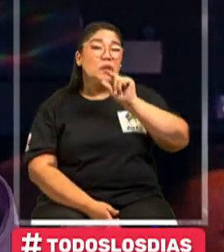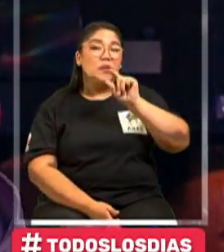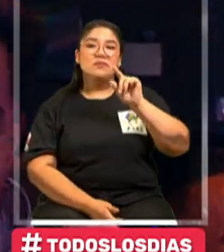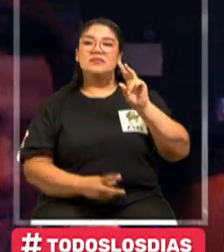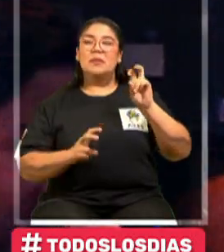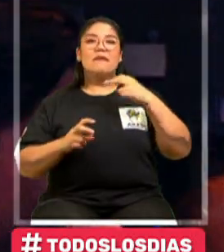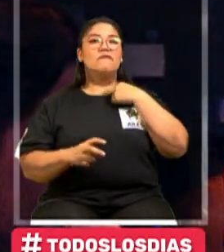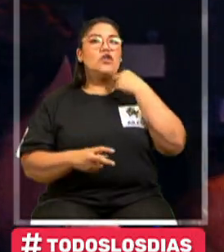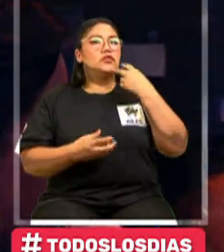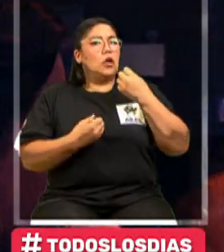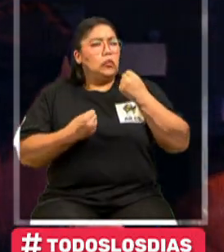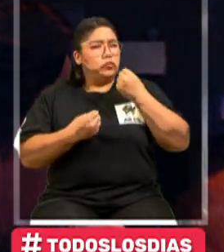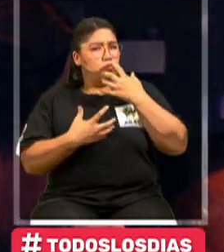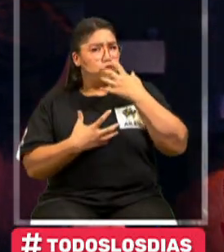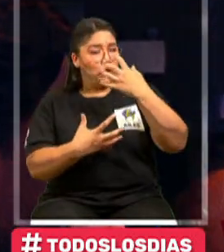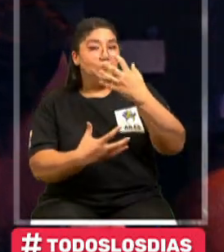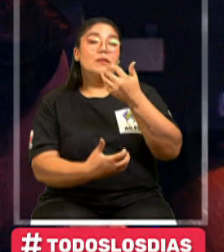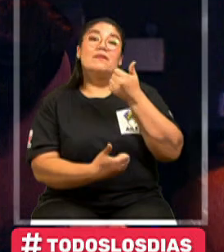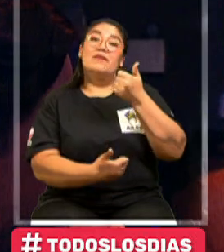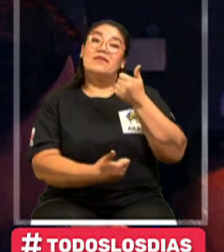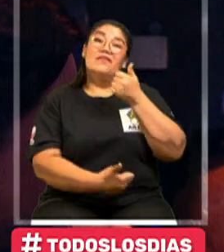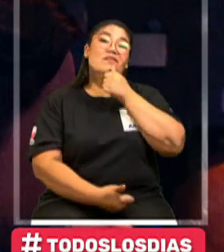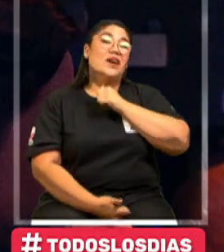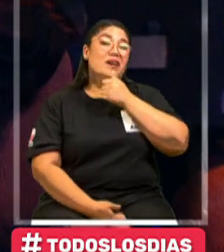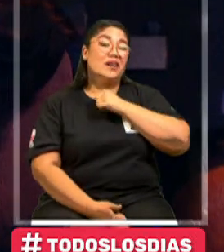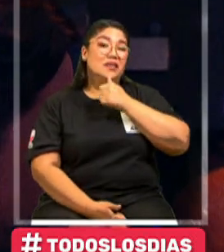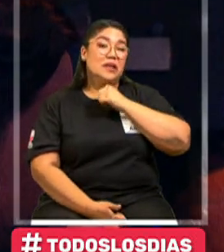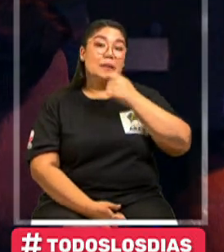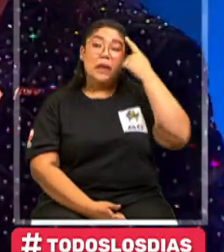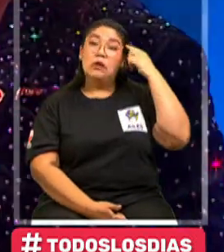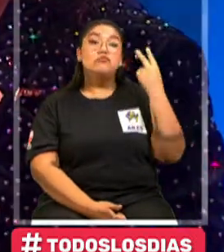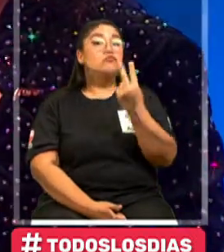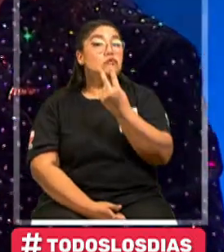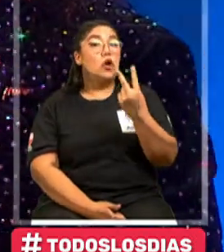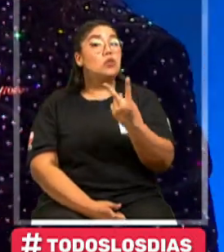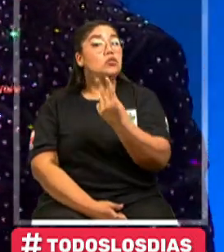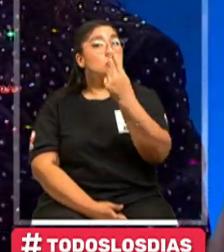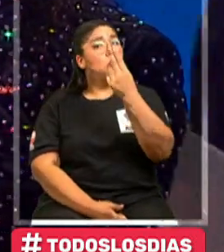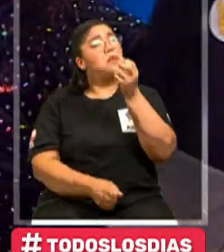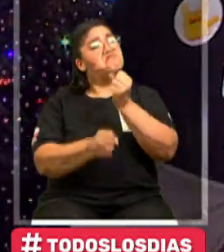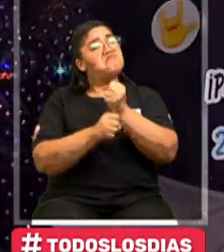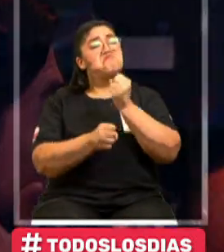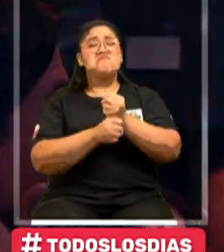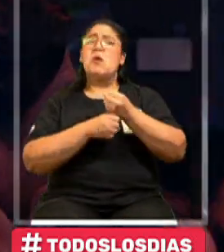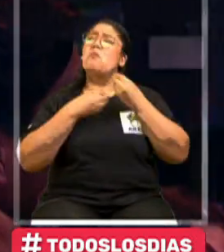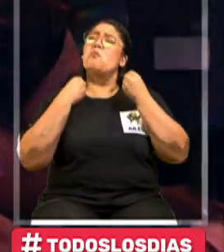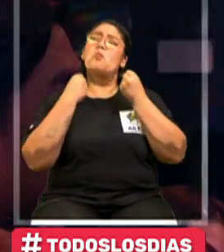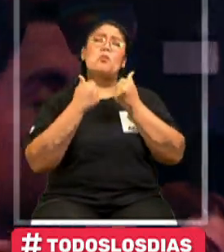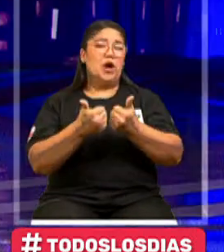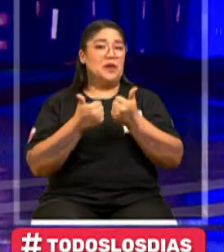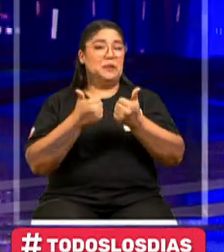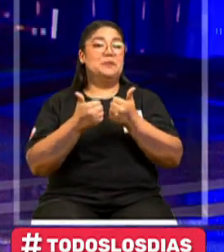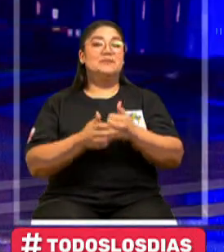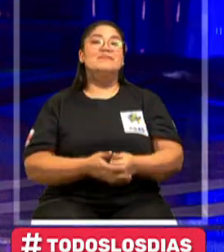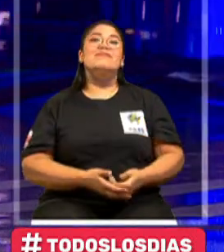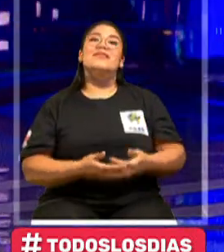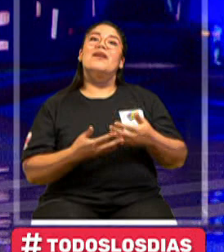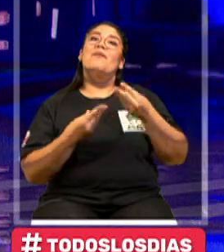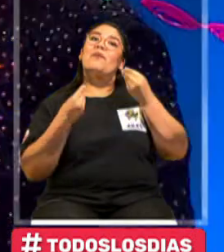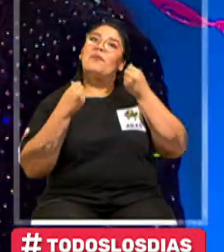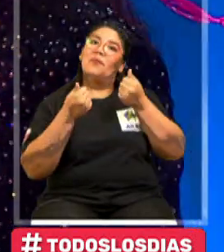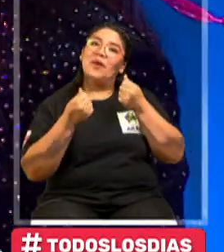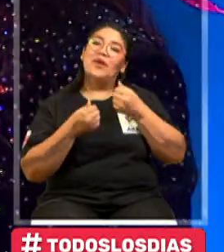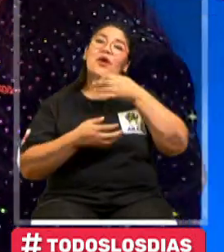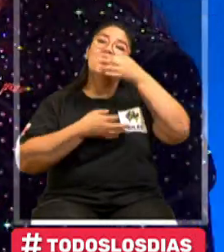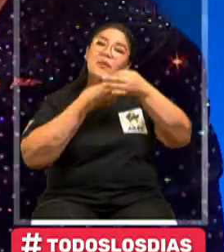vocal, pero como dupla hicieron un trabajo muy, muy bueno. Maravilloso los comentarios de la dupla Leo Rey.